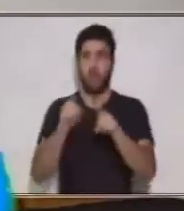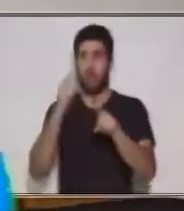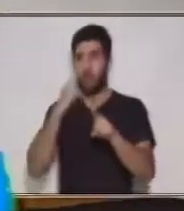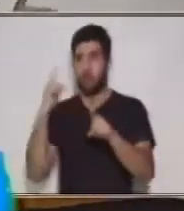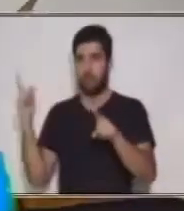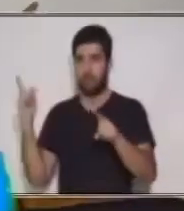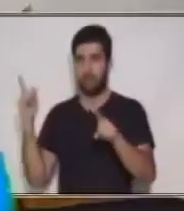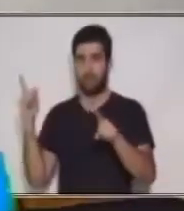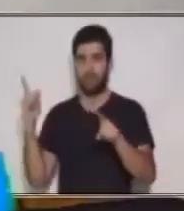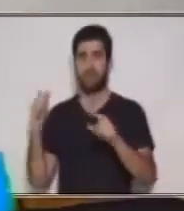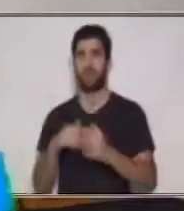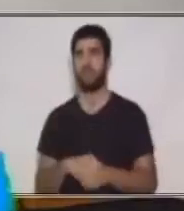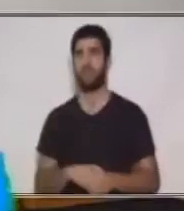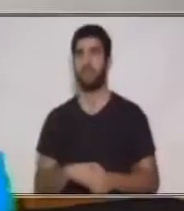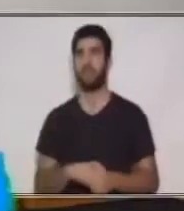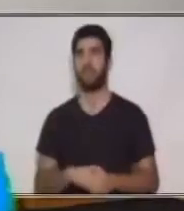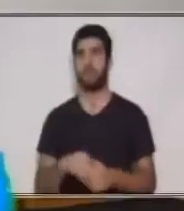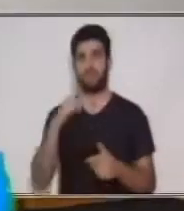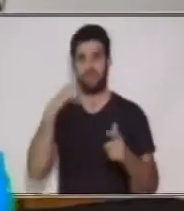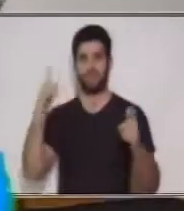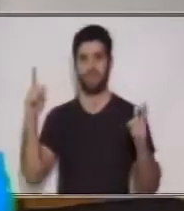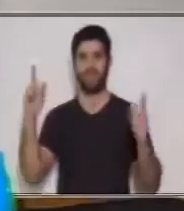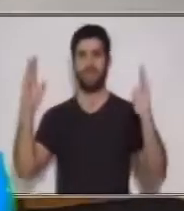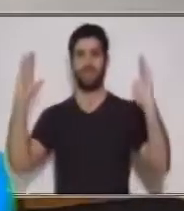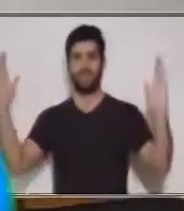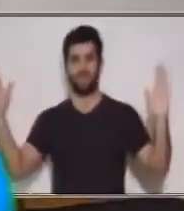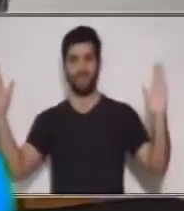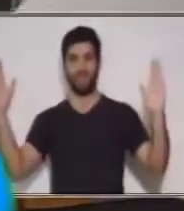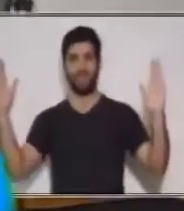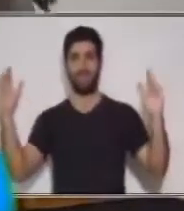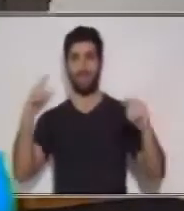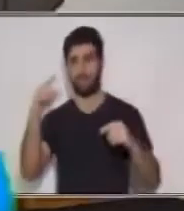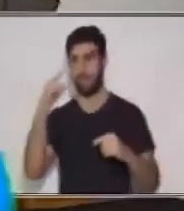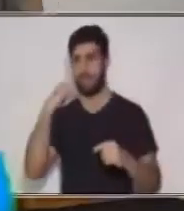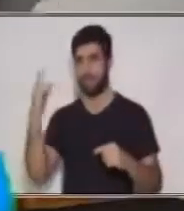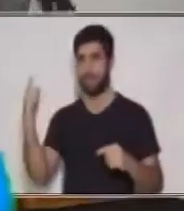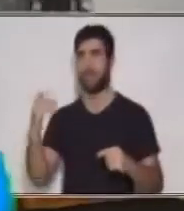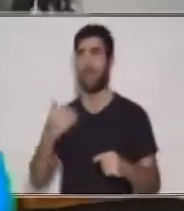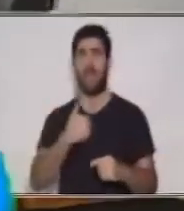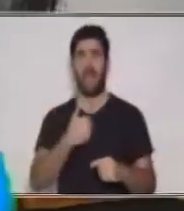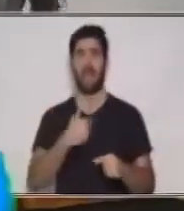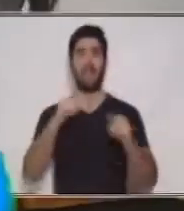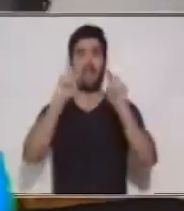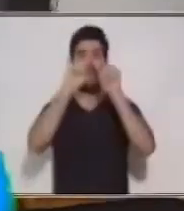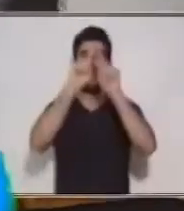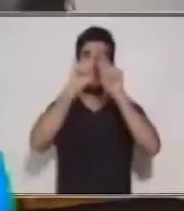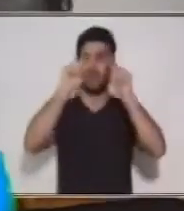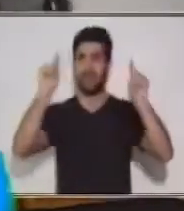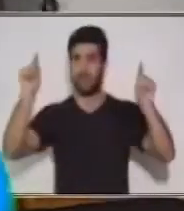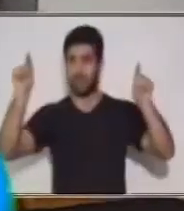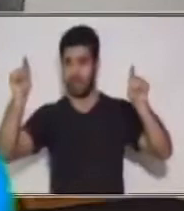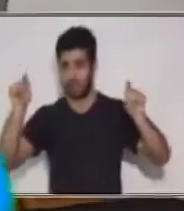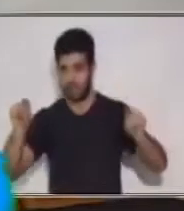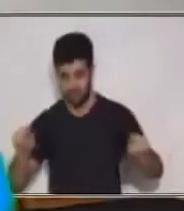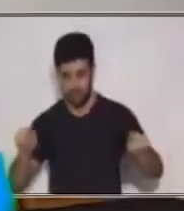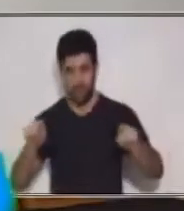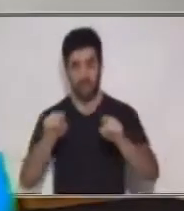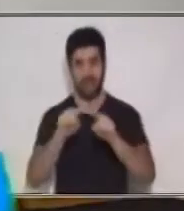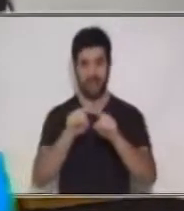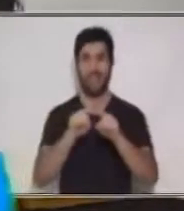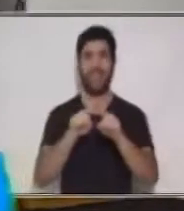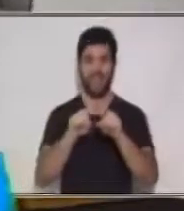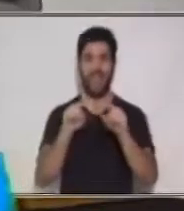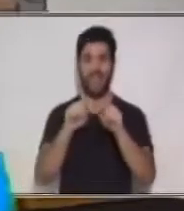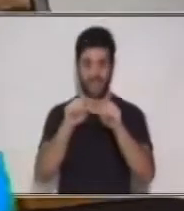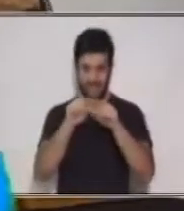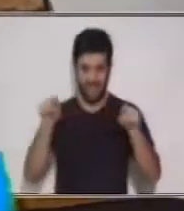pizarrón, a lo ancho, a lo largo, toda la línea que rodea el pizarrón